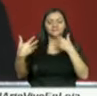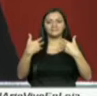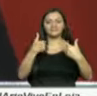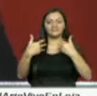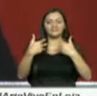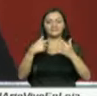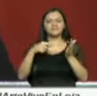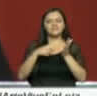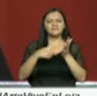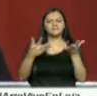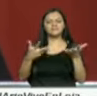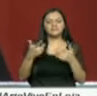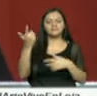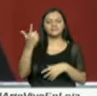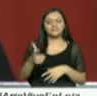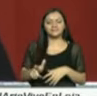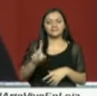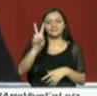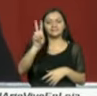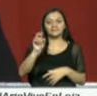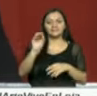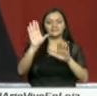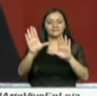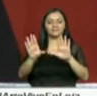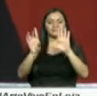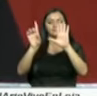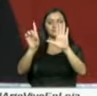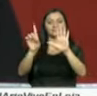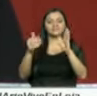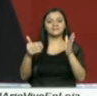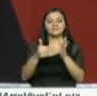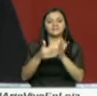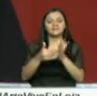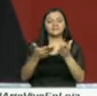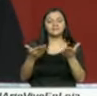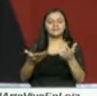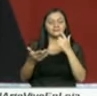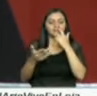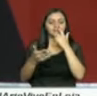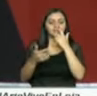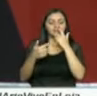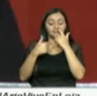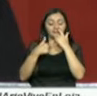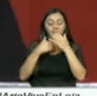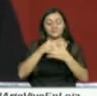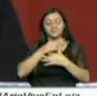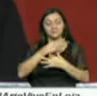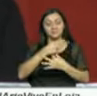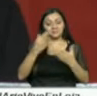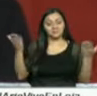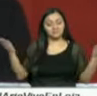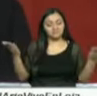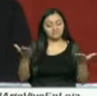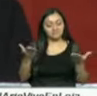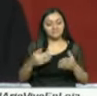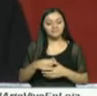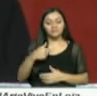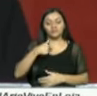Vivas, Loja 2016, del que tengo el privilegio y el orgullo de